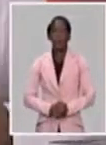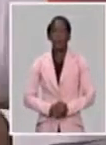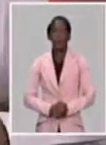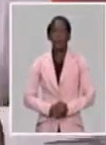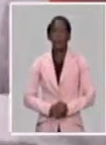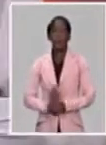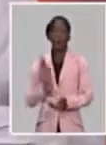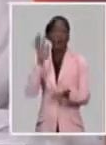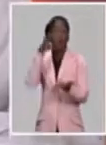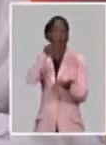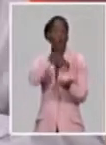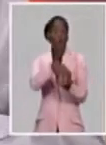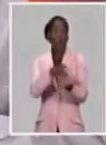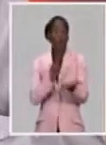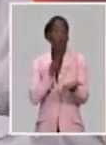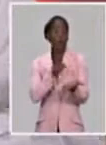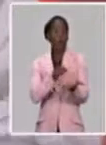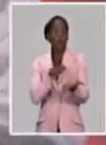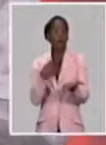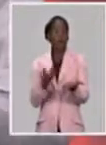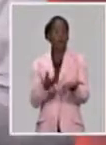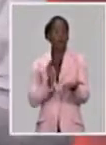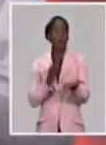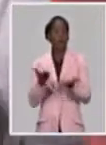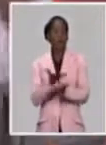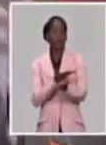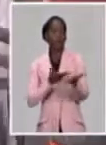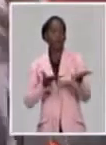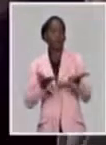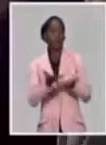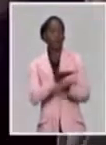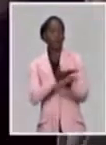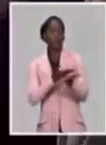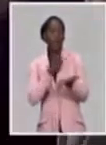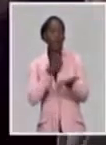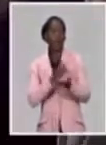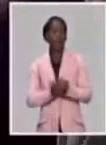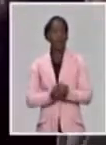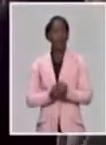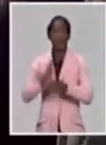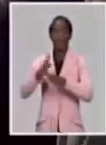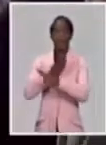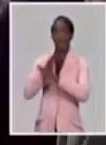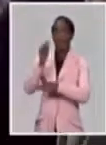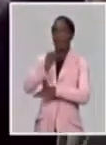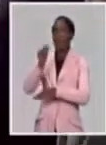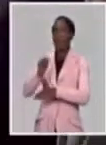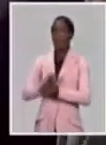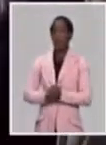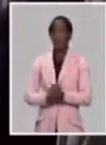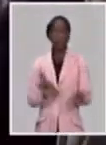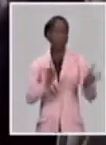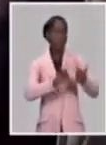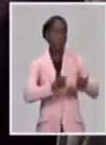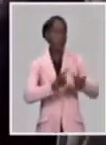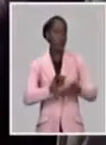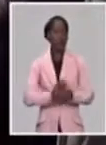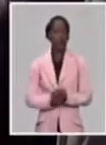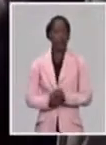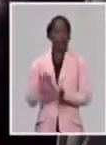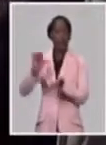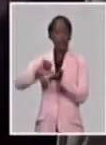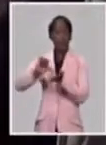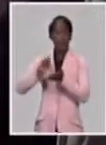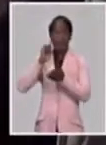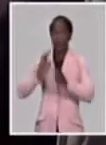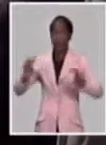un espacio de confluencia de cosas. Entonces, el parque es el espacio donde pueden confluir muchos actores del sistema de innovación, la universidad, el centro de investigación, la